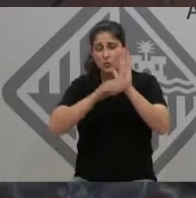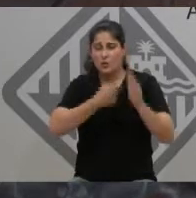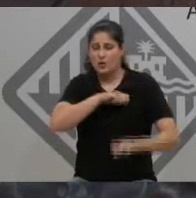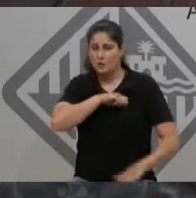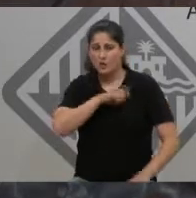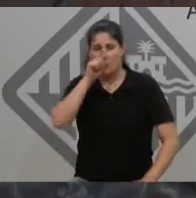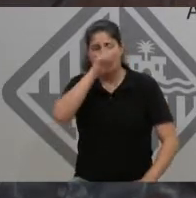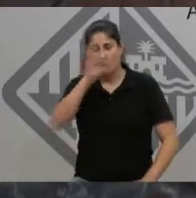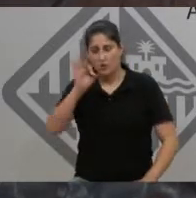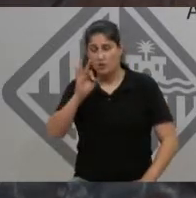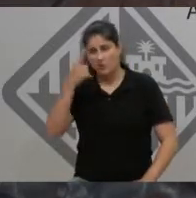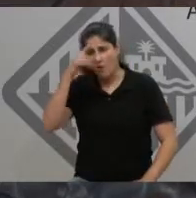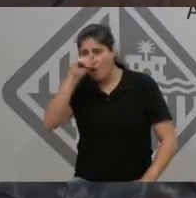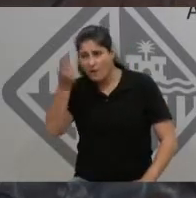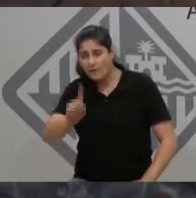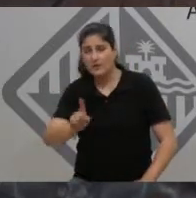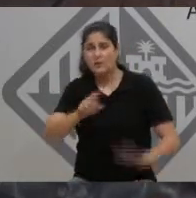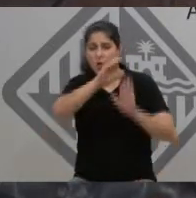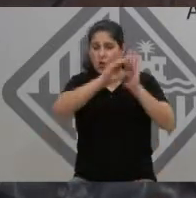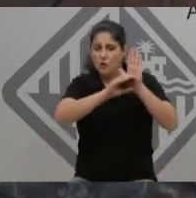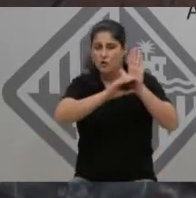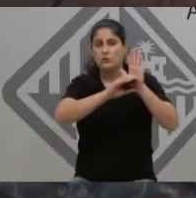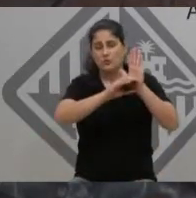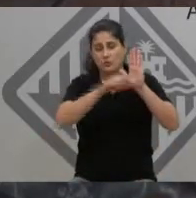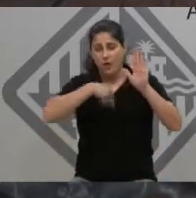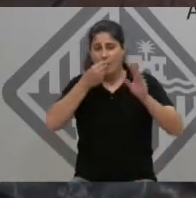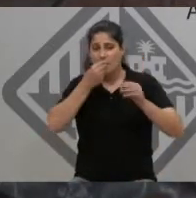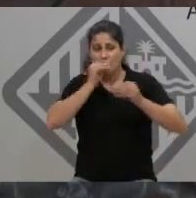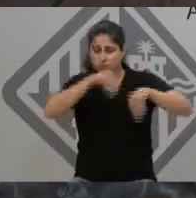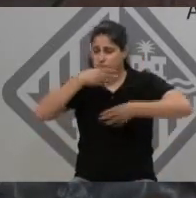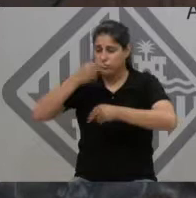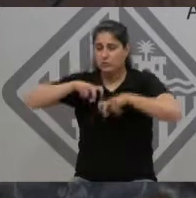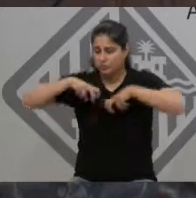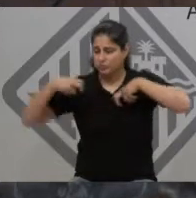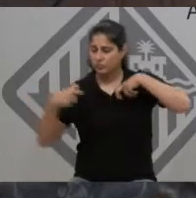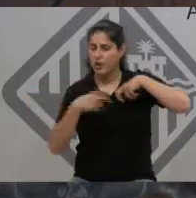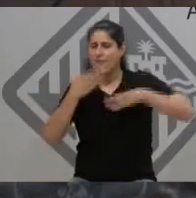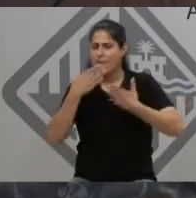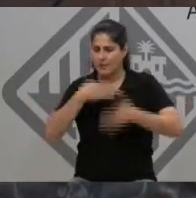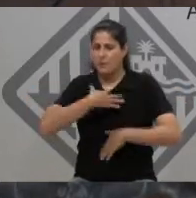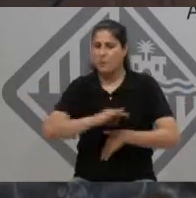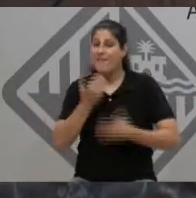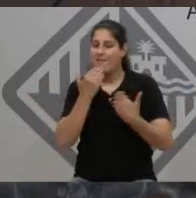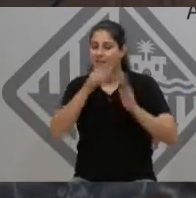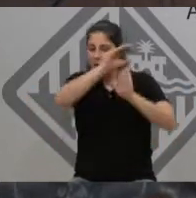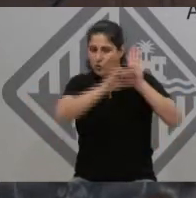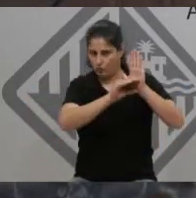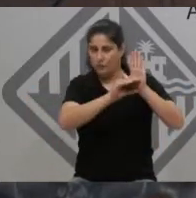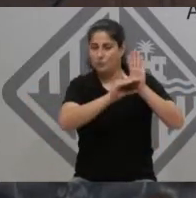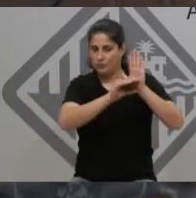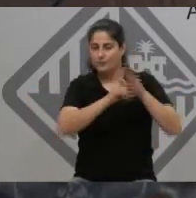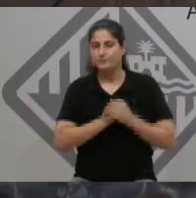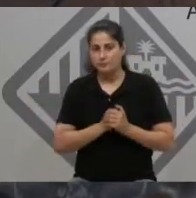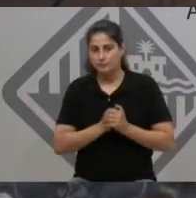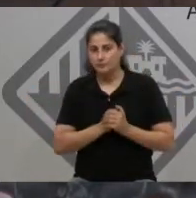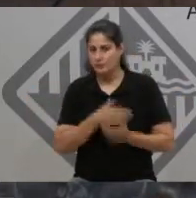que gracias a la Constitución Española todos los representantes públicos que estamos aquí sentados podemos debatir nuestras ideas como se merecen. Y,